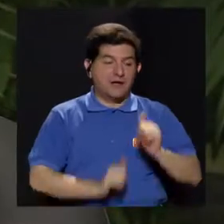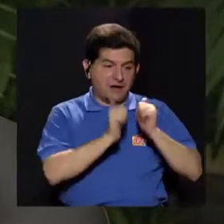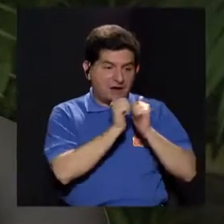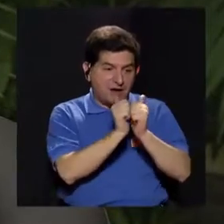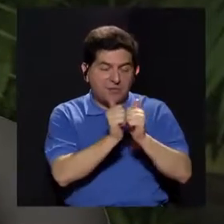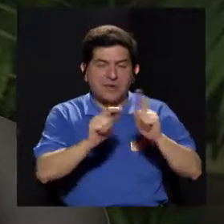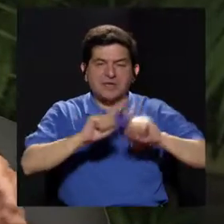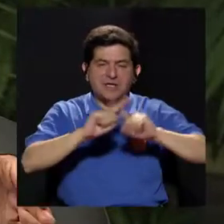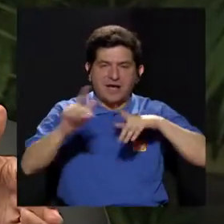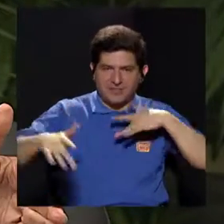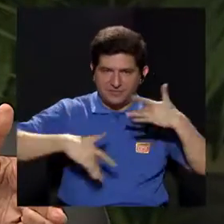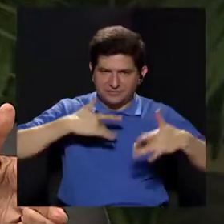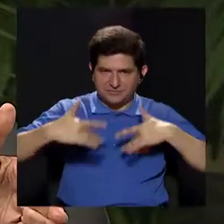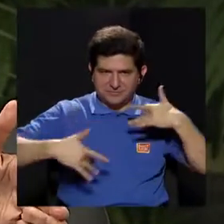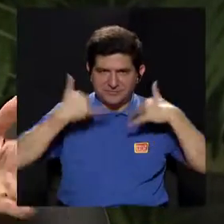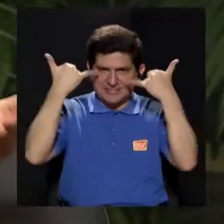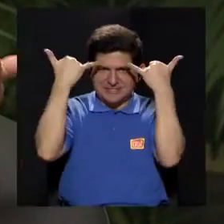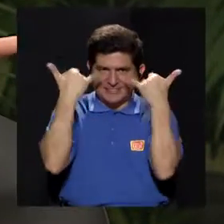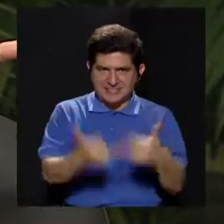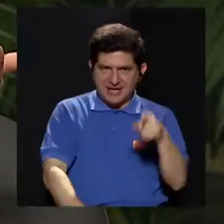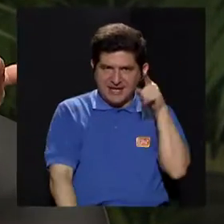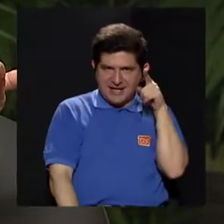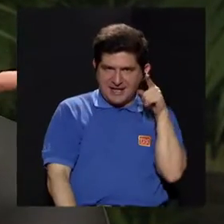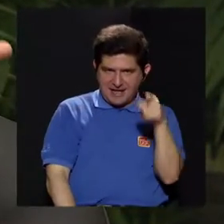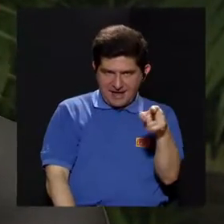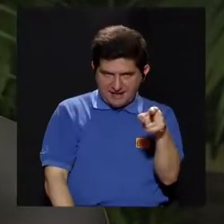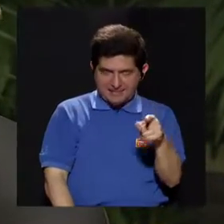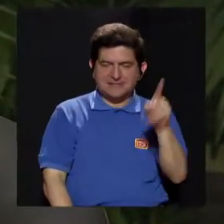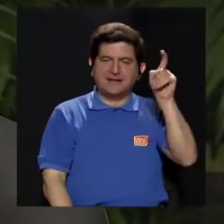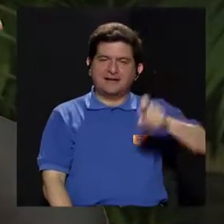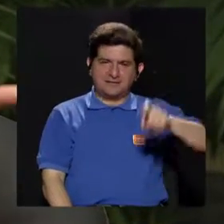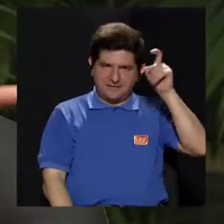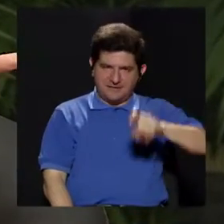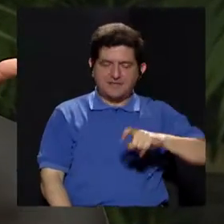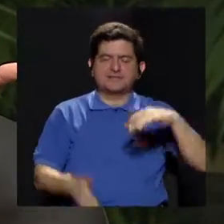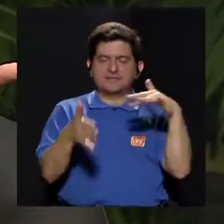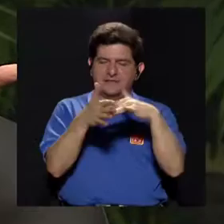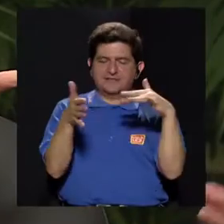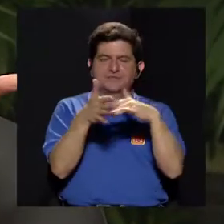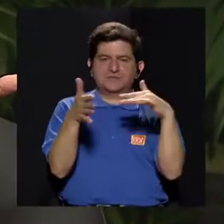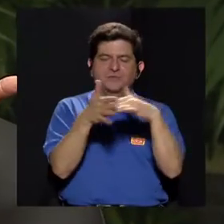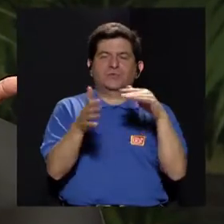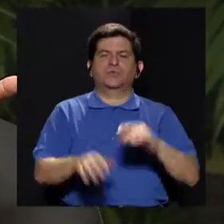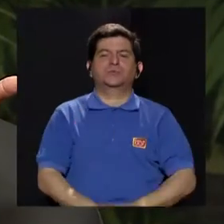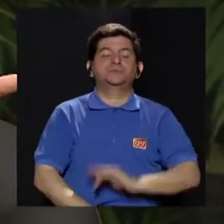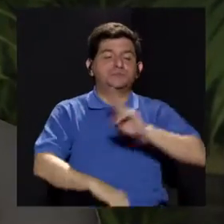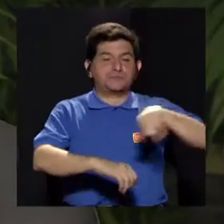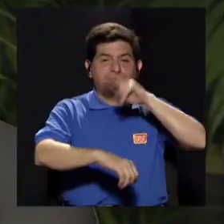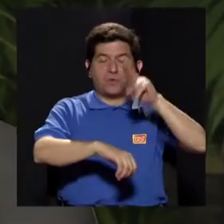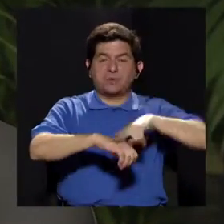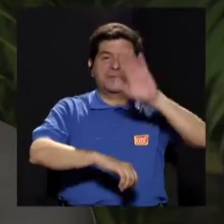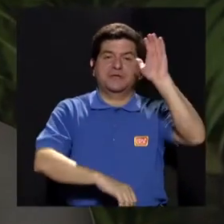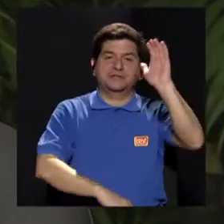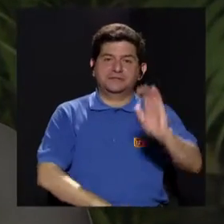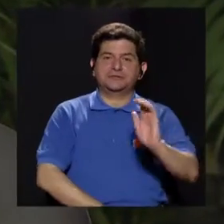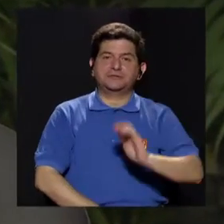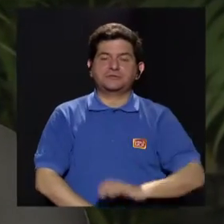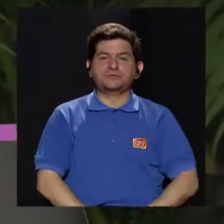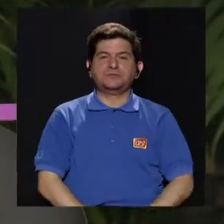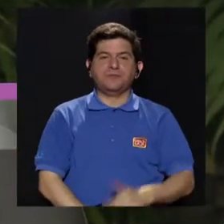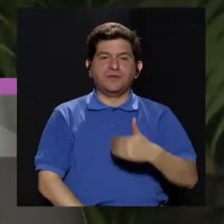y se acompaña de otros síntomas, ya esa es meritoria de ser estudiada, ¿verdad? Usualmente cuando el